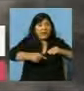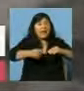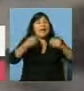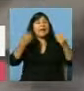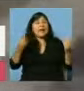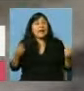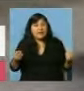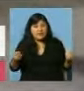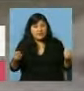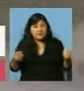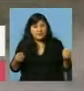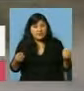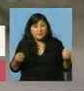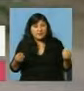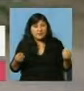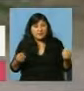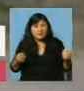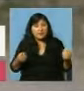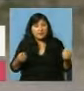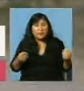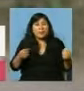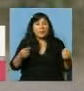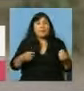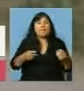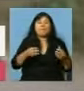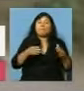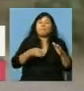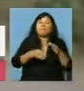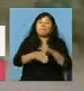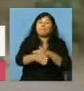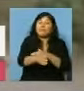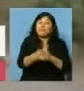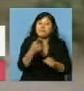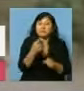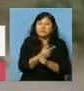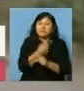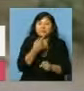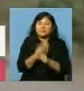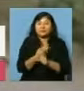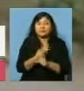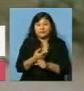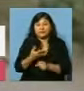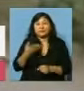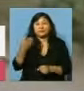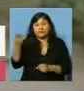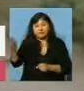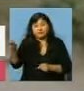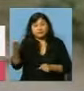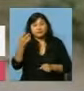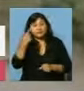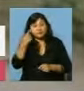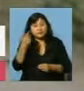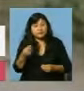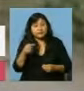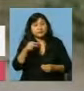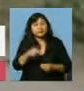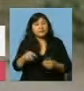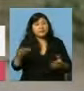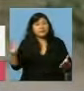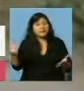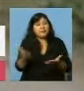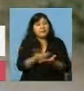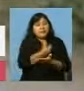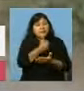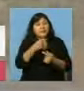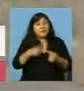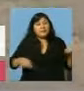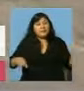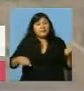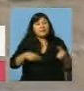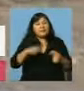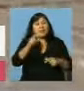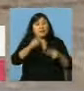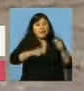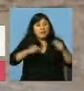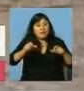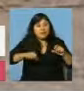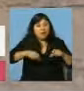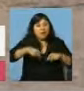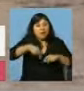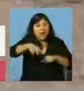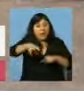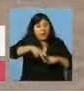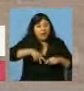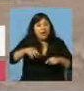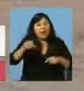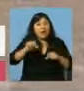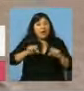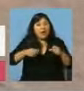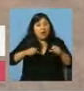donde lo cual nos está impidiendo el paso a los peatones, a los ciclistas y a los motociclistas, ¿no?